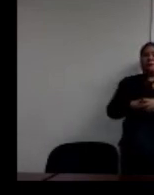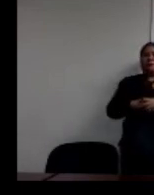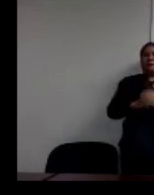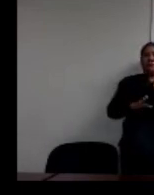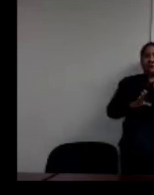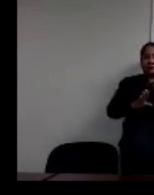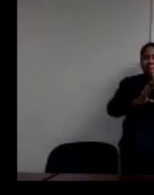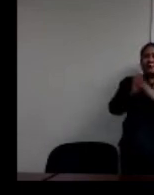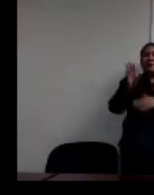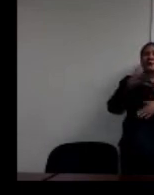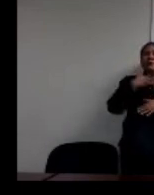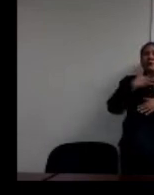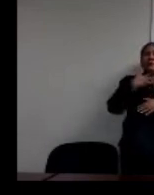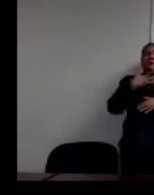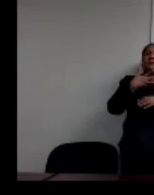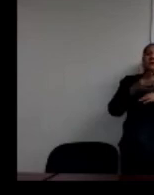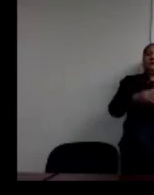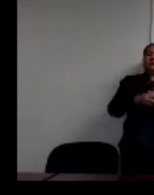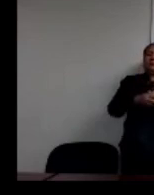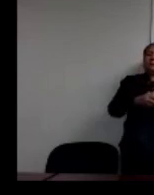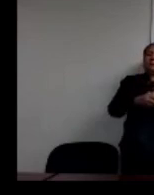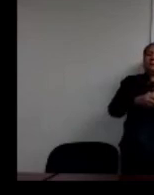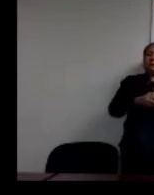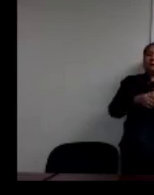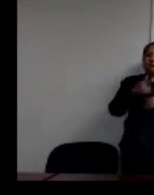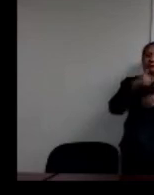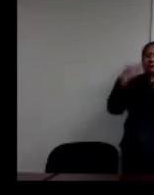a corto tiempo. O sea, nosotros como